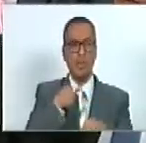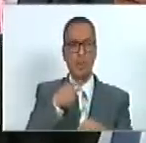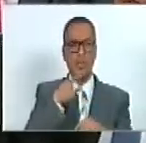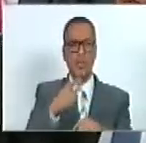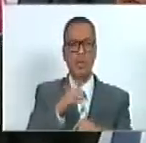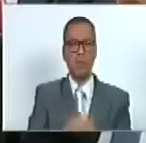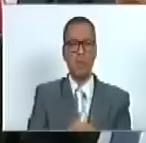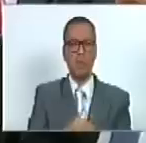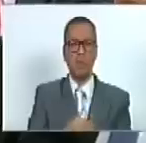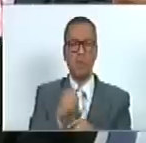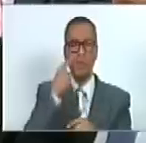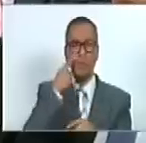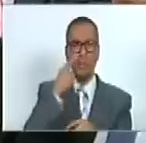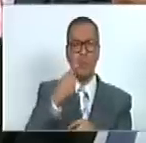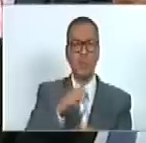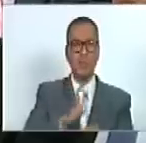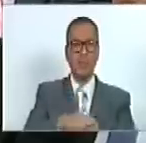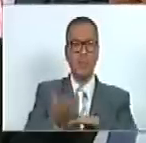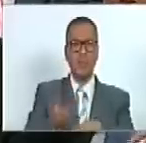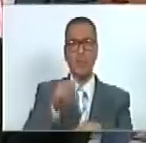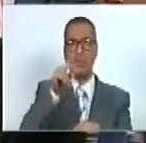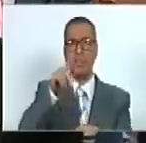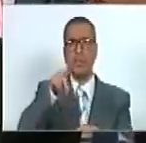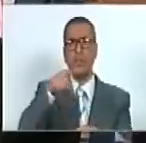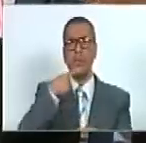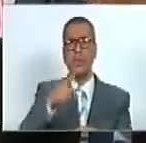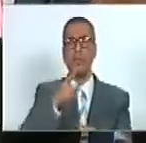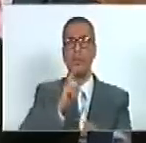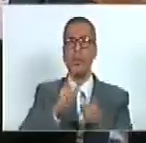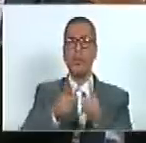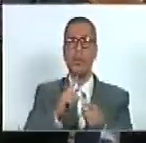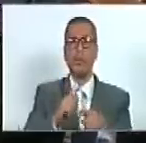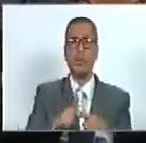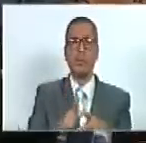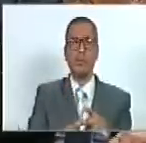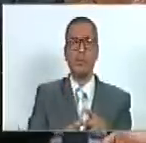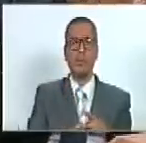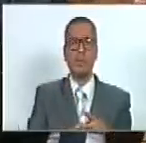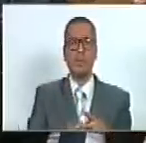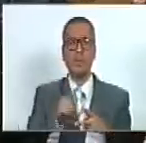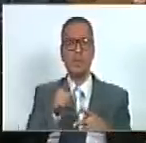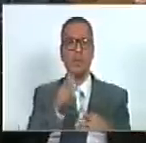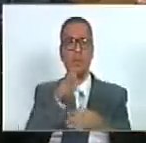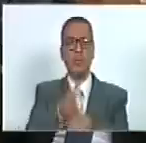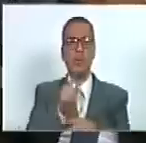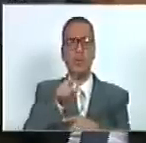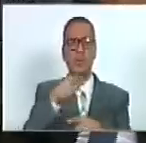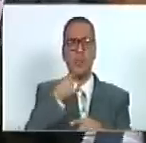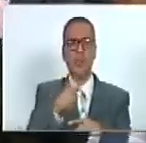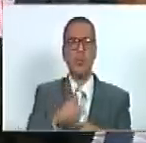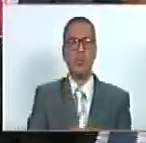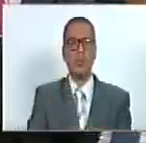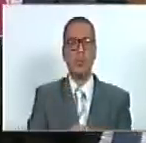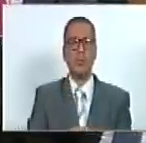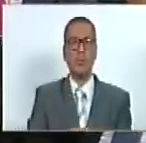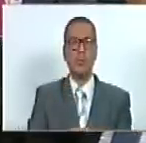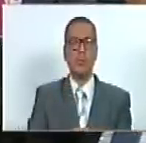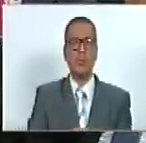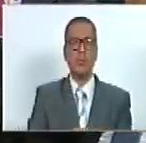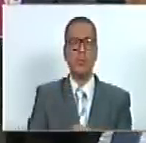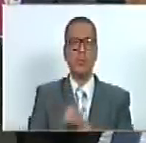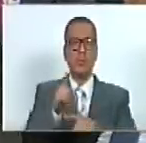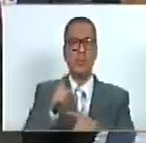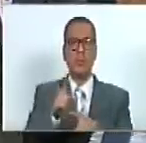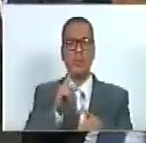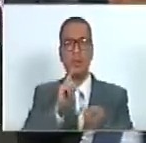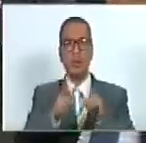hago esa observación, porque si no se dan algunas intervenciones con los términos de